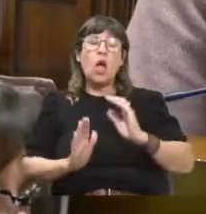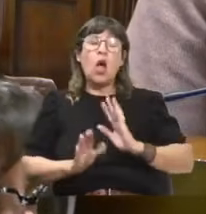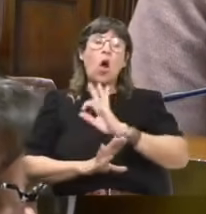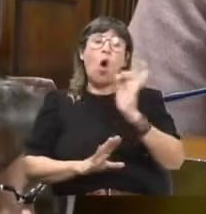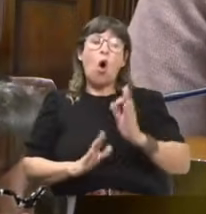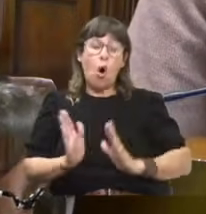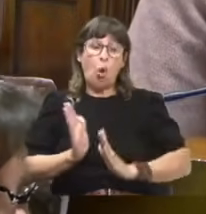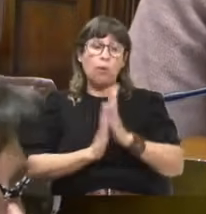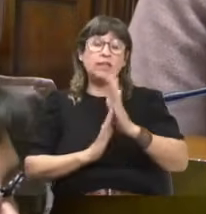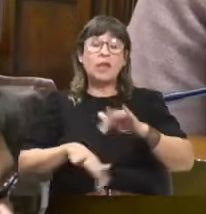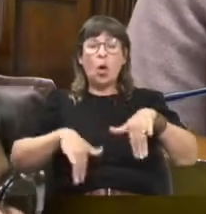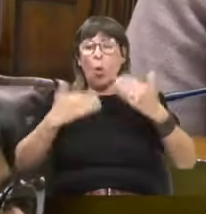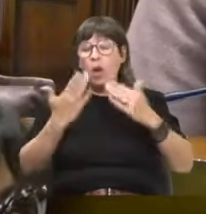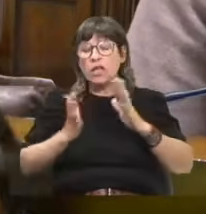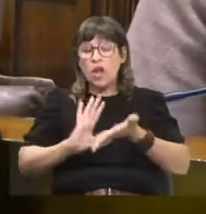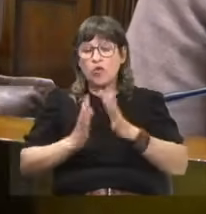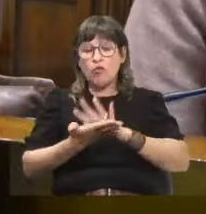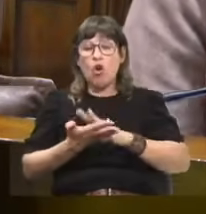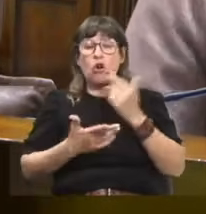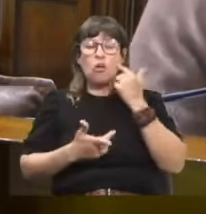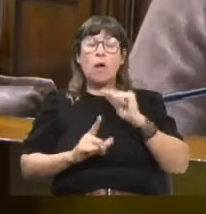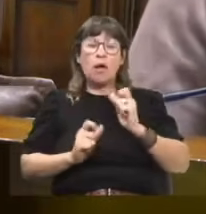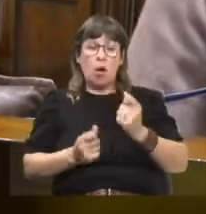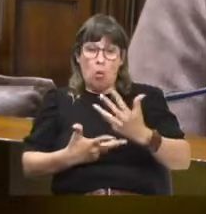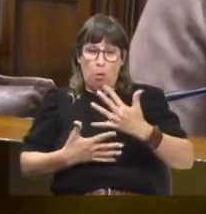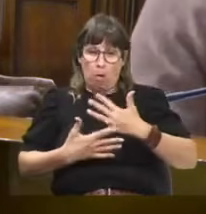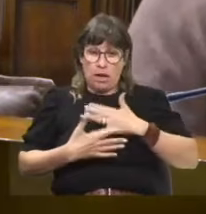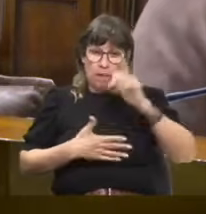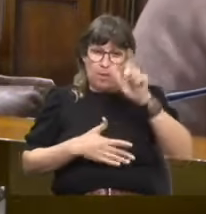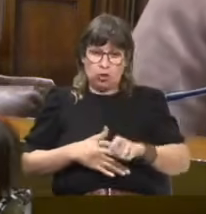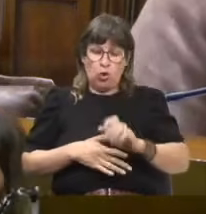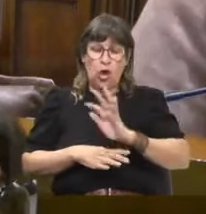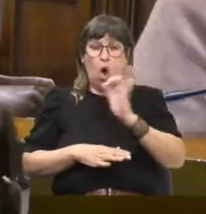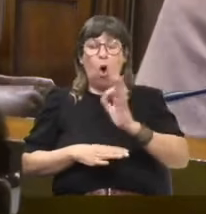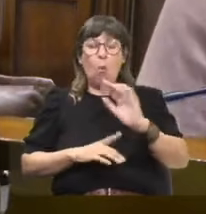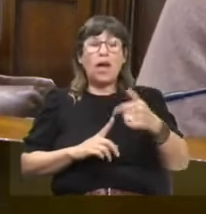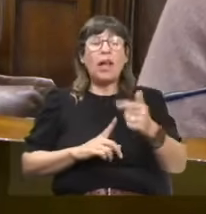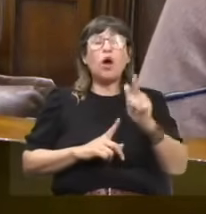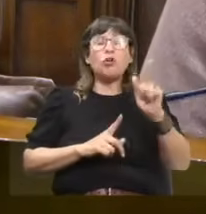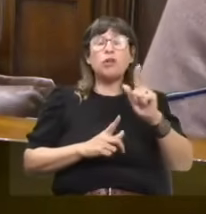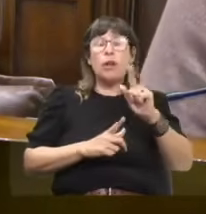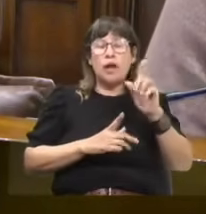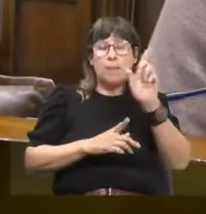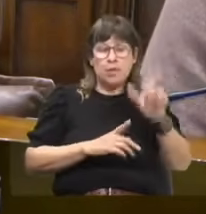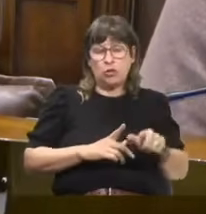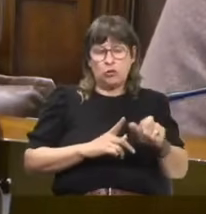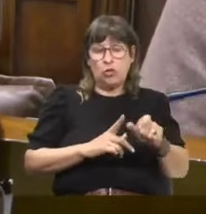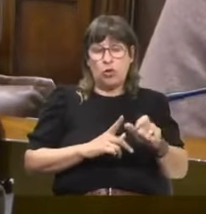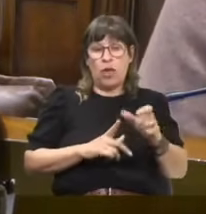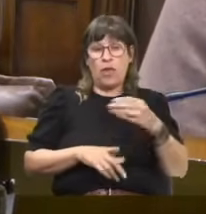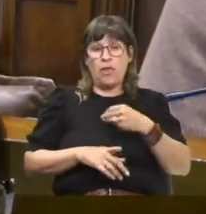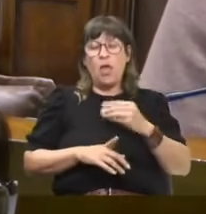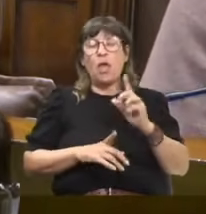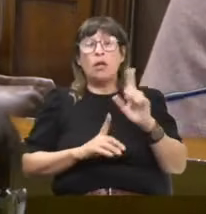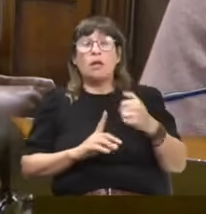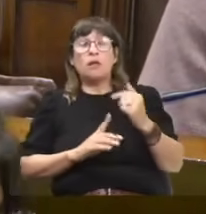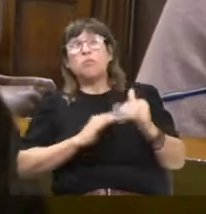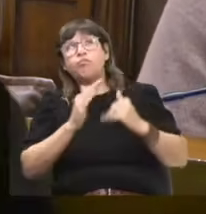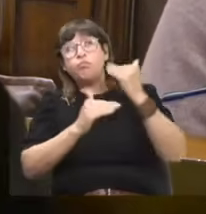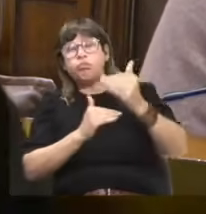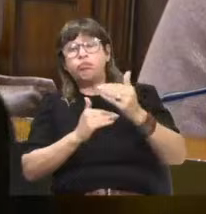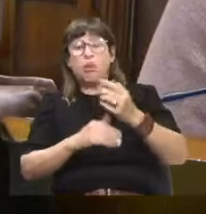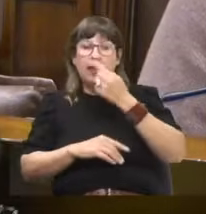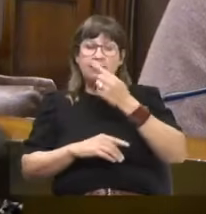cualquier naturaleza, tanto para sí como para terceros, predominando el interés público. Como se